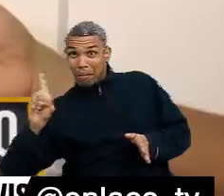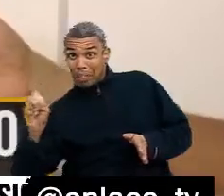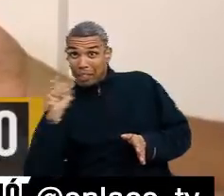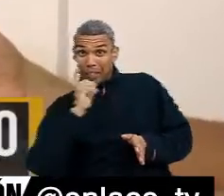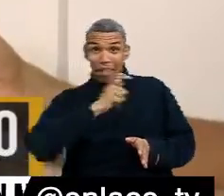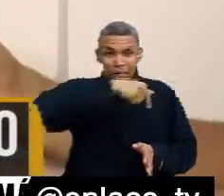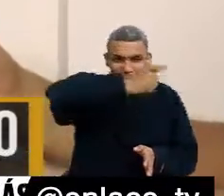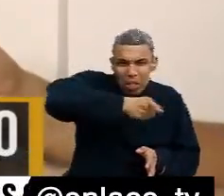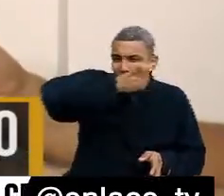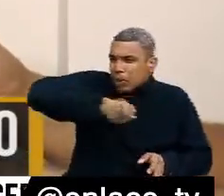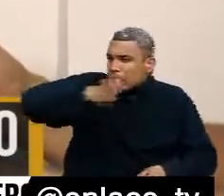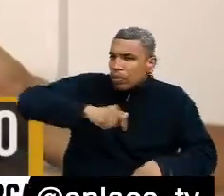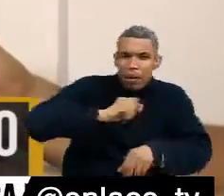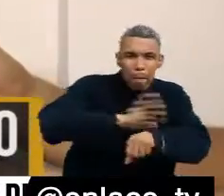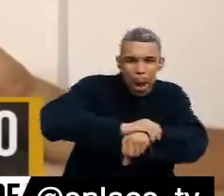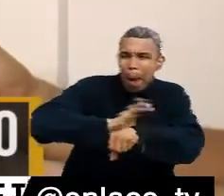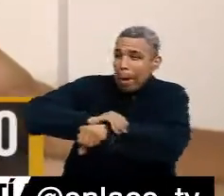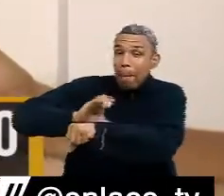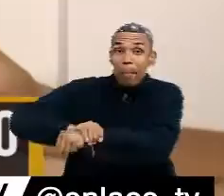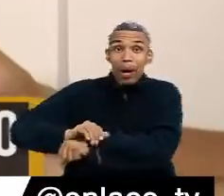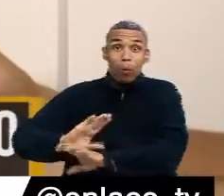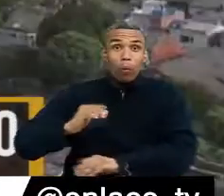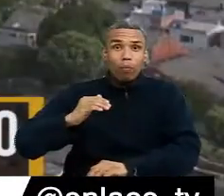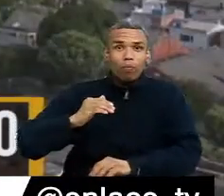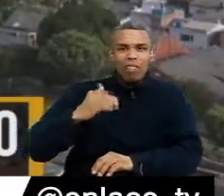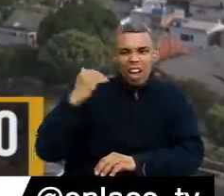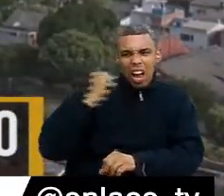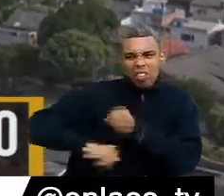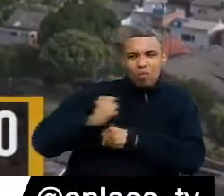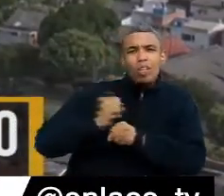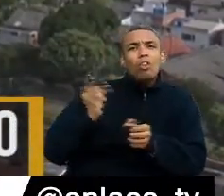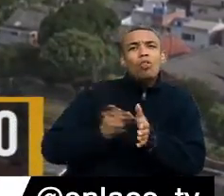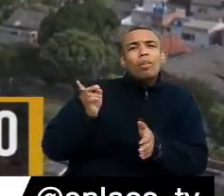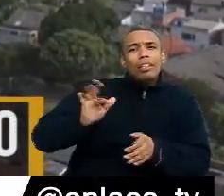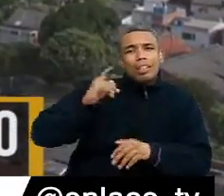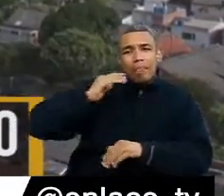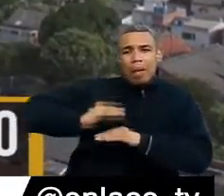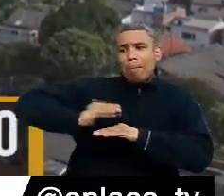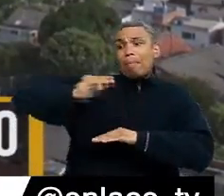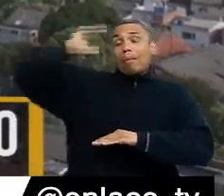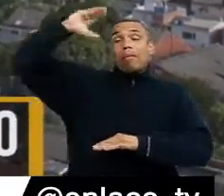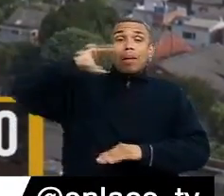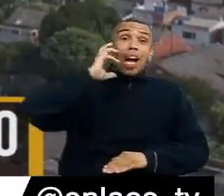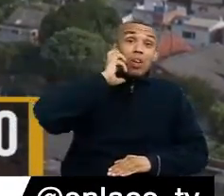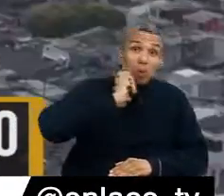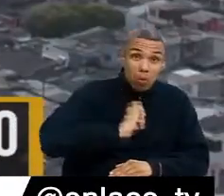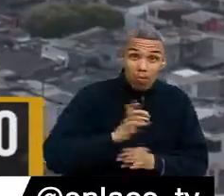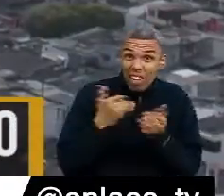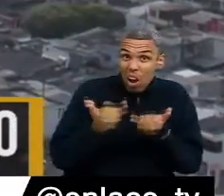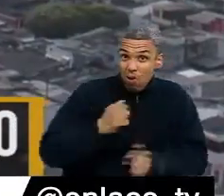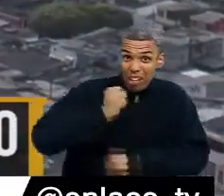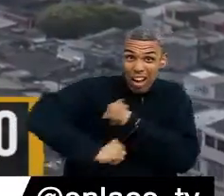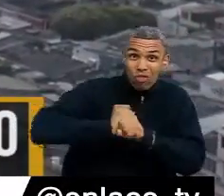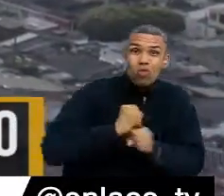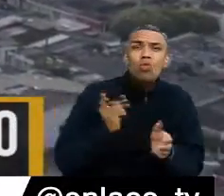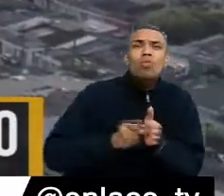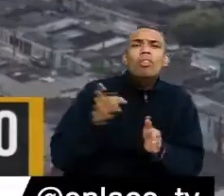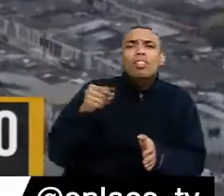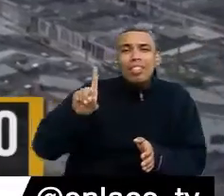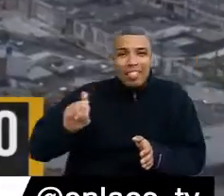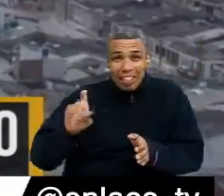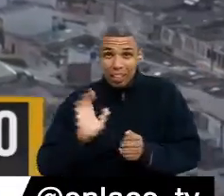del Magdalena Medio comparadas con el año anterior para este mismo periodo han disminuido en cuanto al hurto de residencias, pues según afirman,